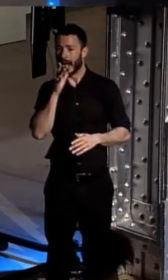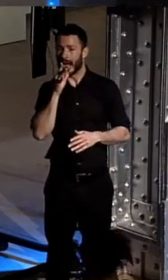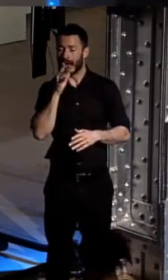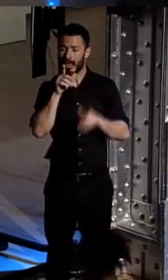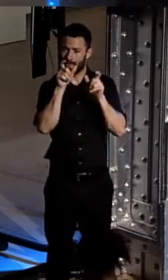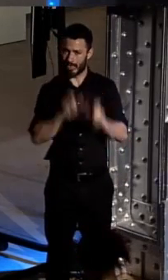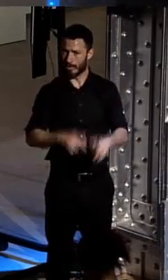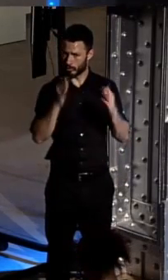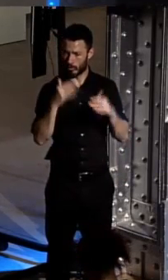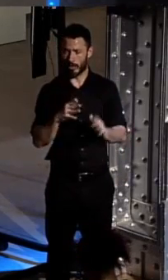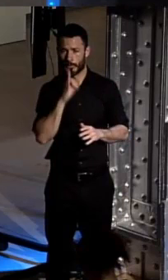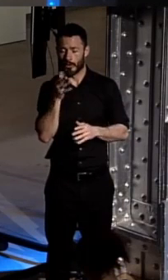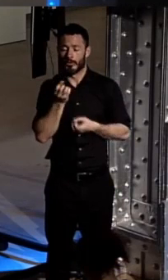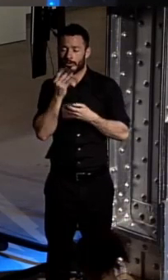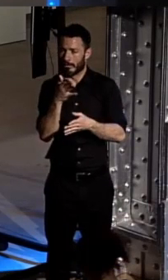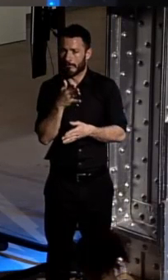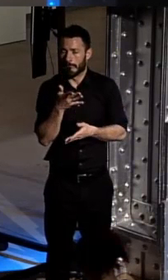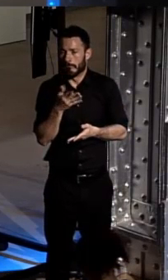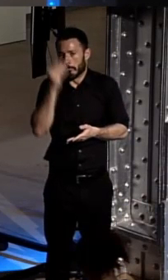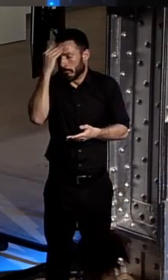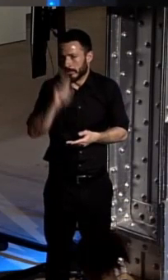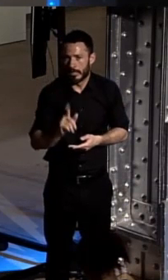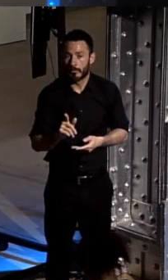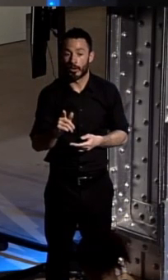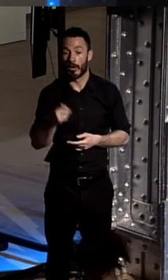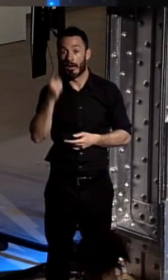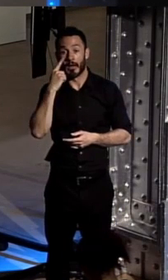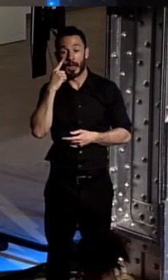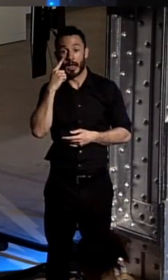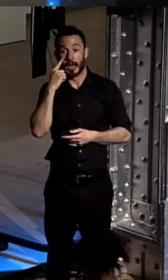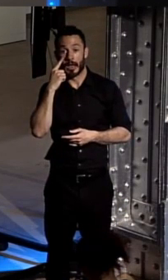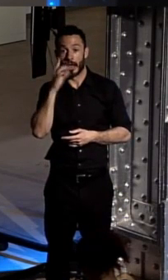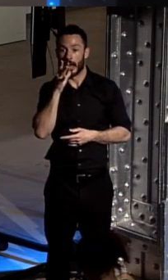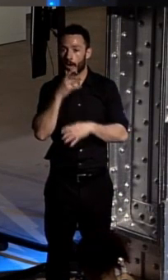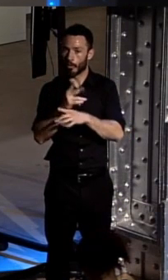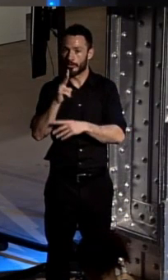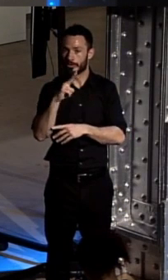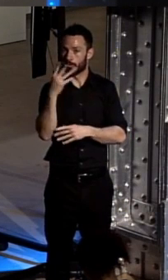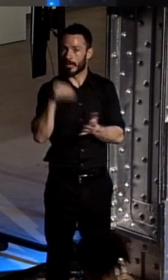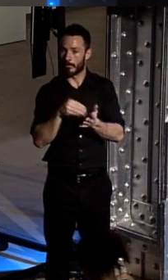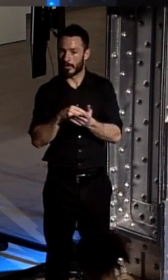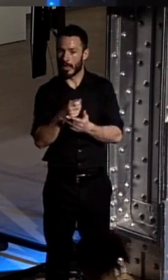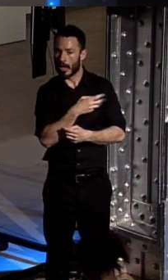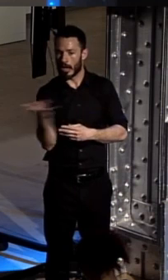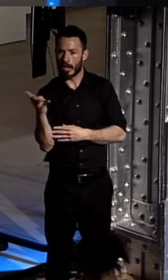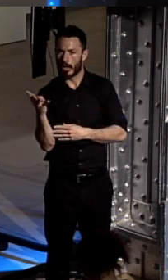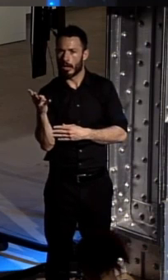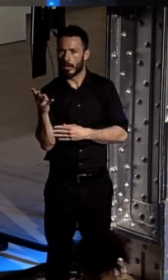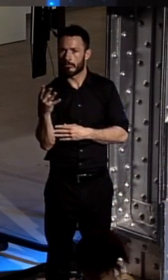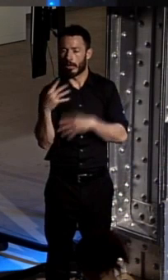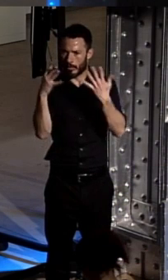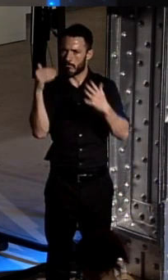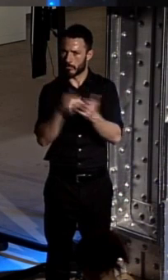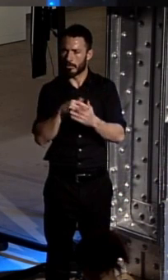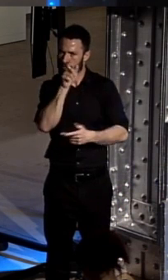pensaba hacer esto, pero se los voy a contar. Nosotros, fíjense que acá en la segunda ronda, algunos compitieron, pero no todos. Nosotros teníamos 10.000 personas y